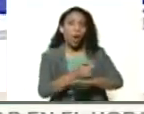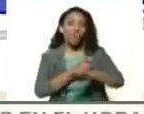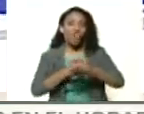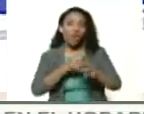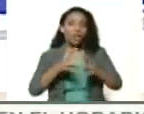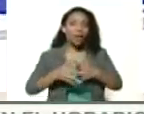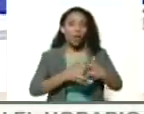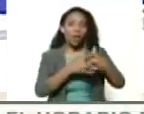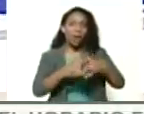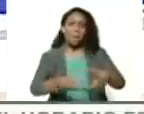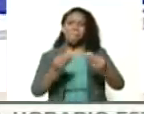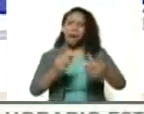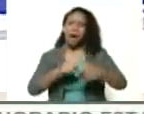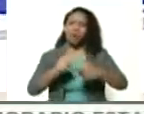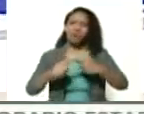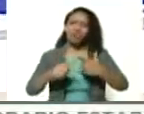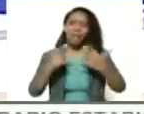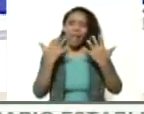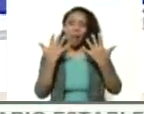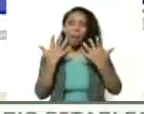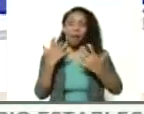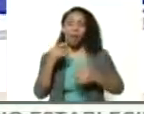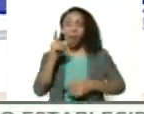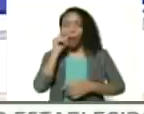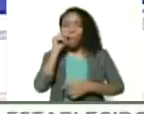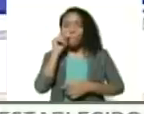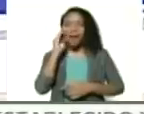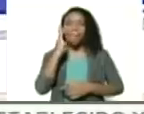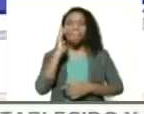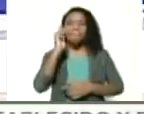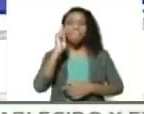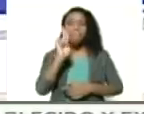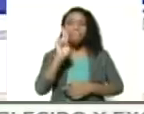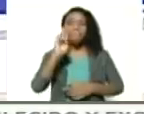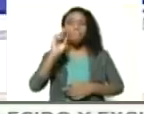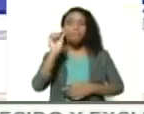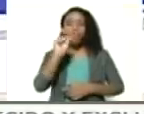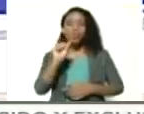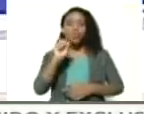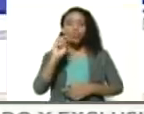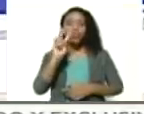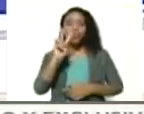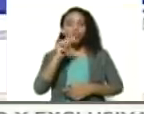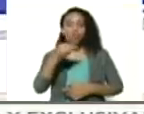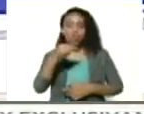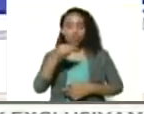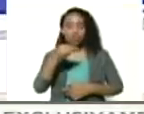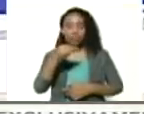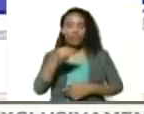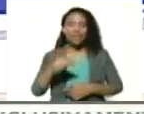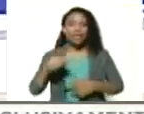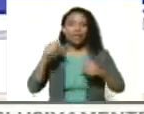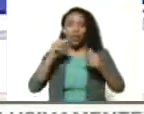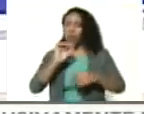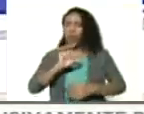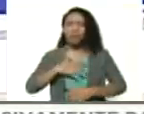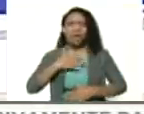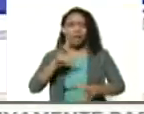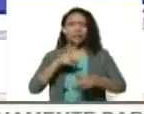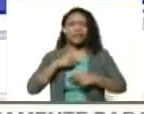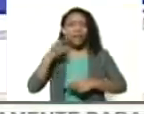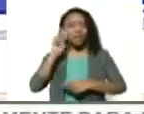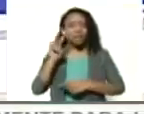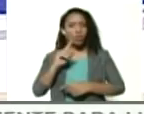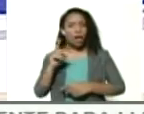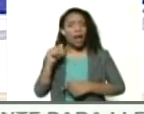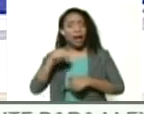Estados Unidos para entonces en manos de George W. Bush? No podían aceptar que en Venezuela, lo que